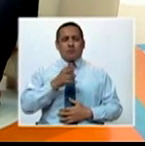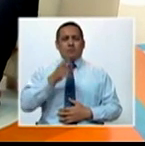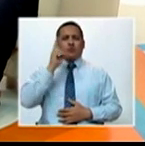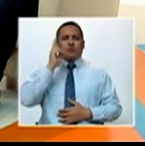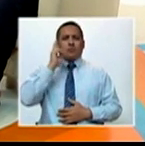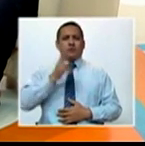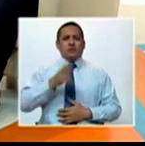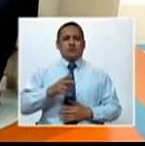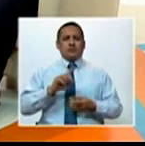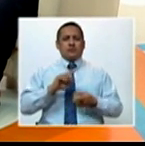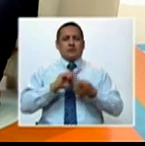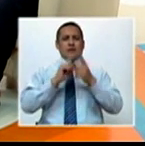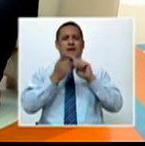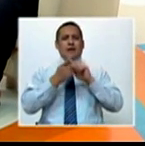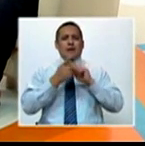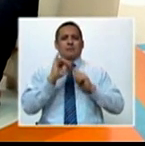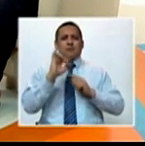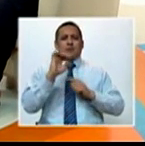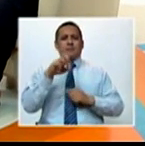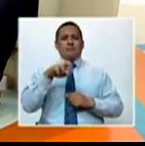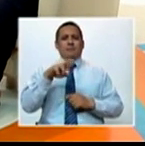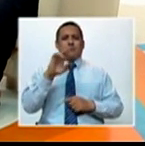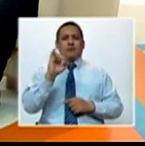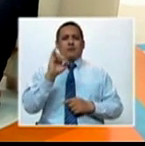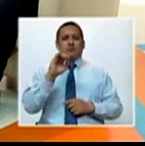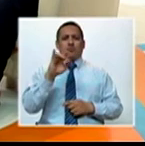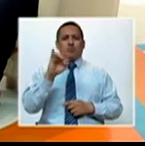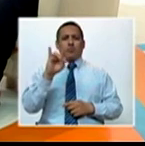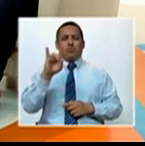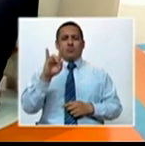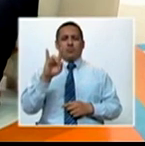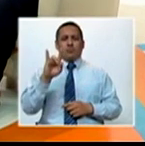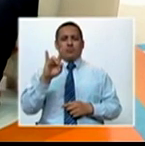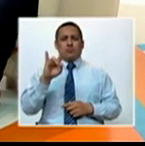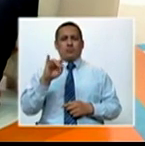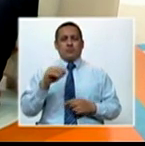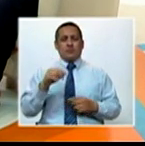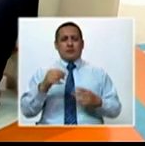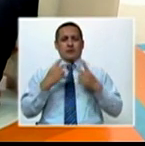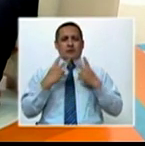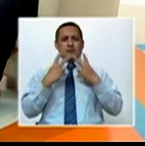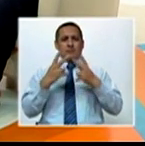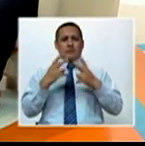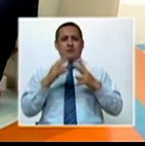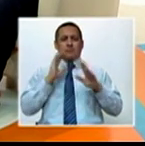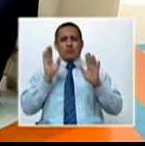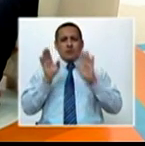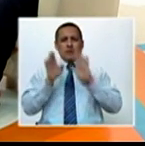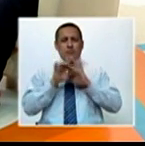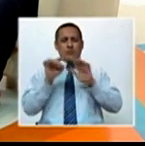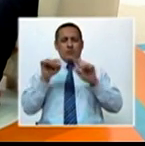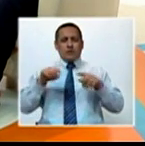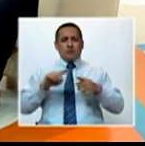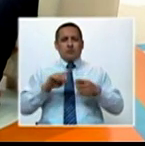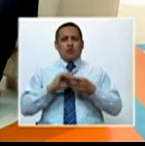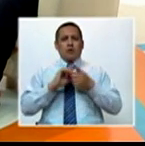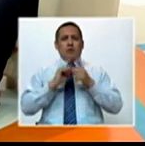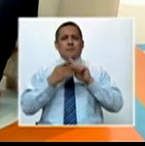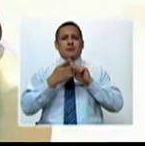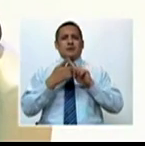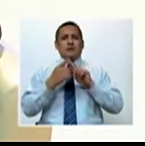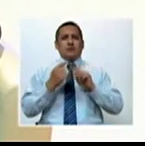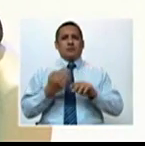Pero esto recién fue modificado mediante una ley